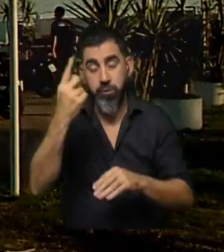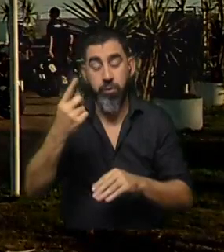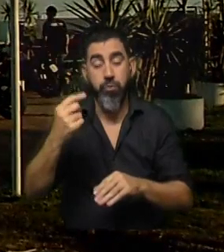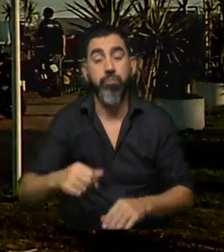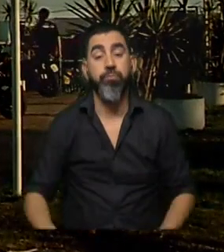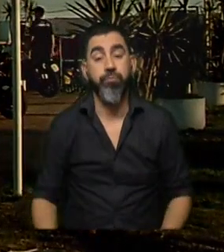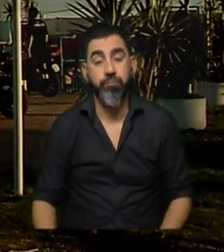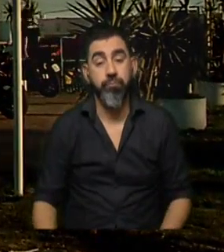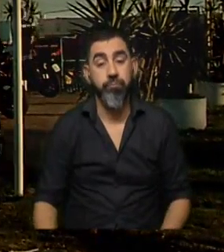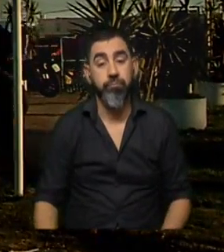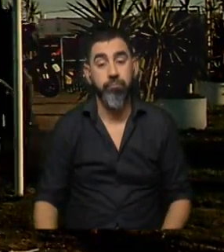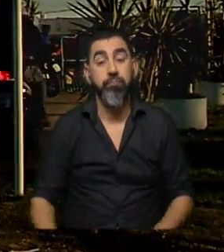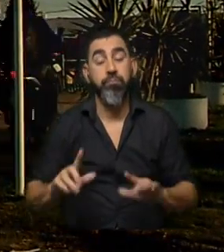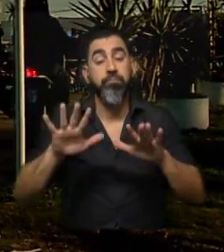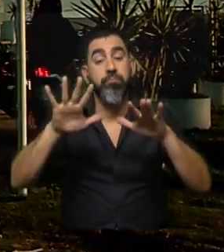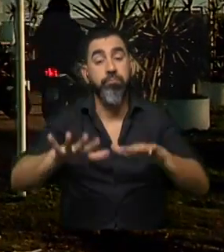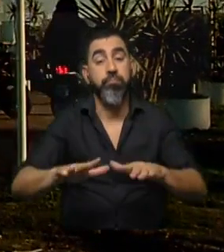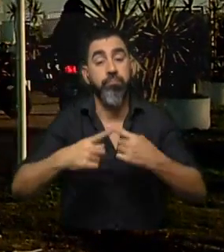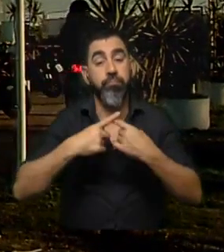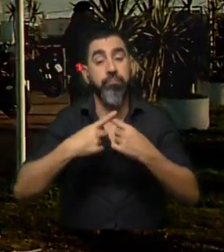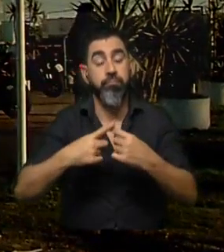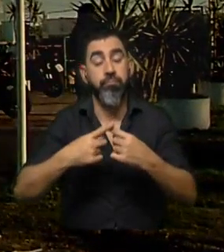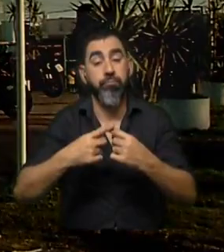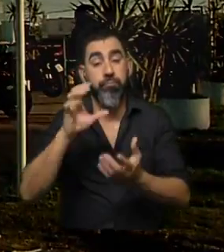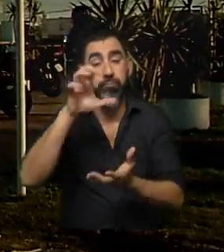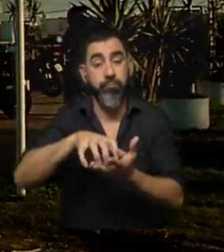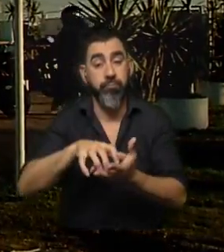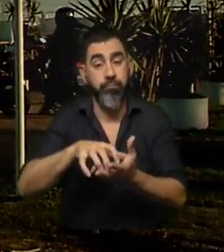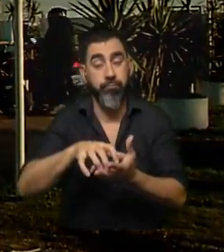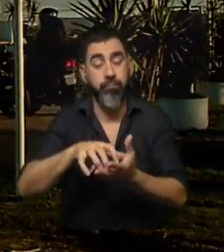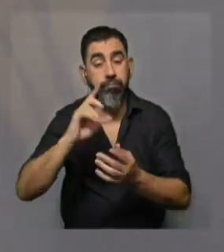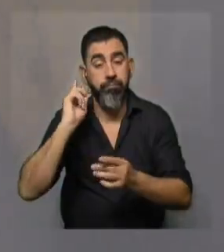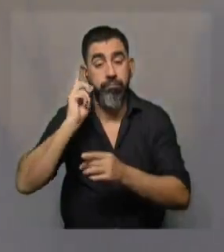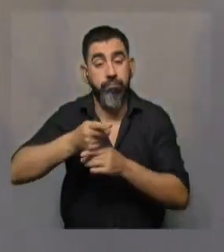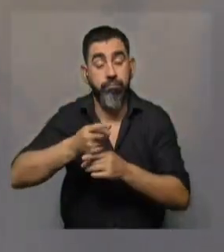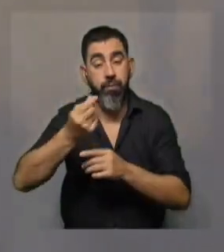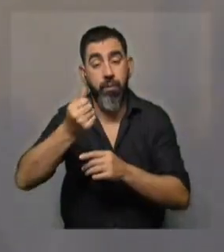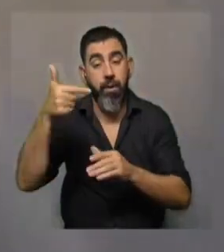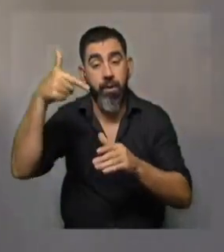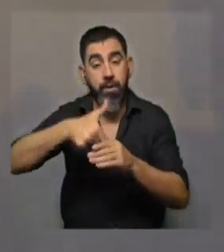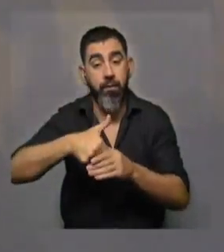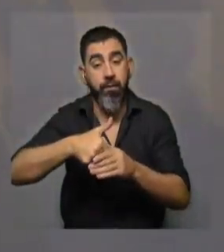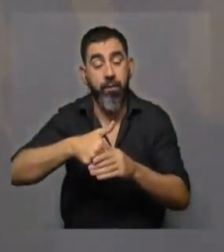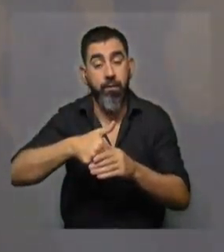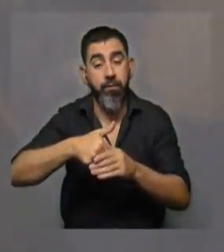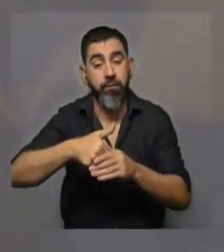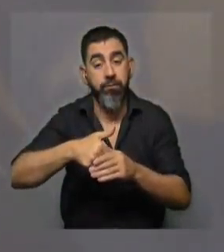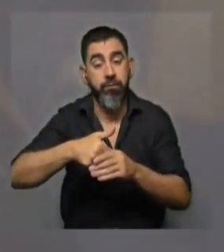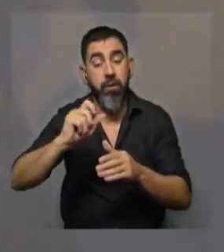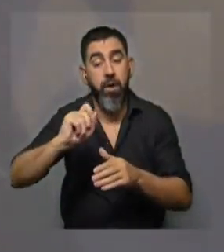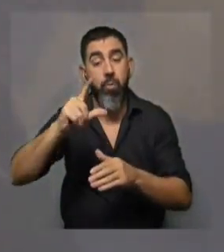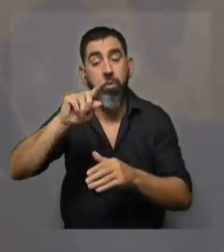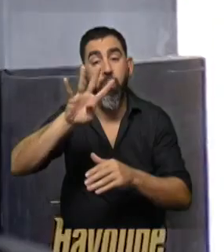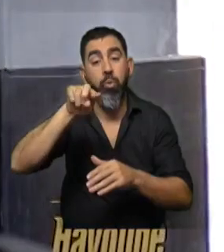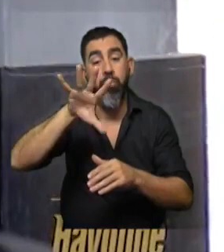petróleo y la inminente parada de la refinería de La teja según la resolución el precio de la nafta super 95 va a tener un aumento